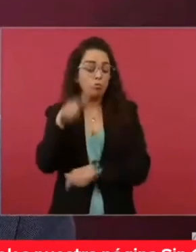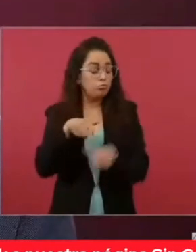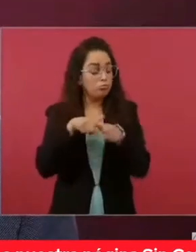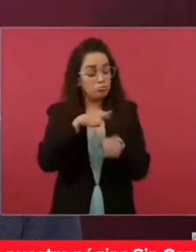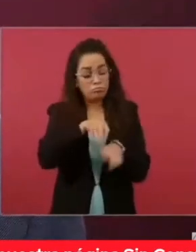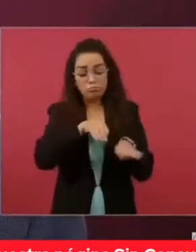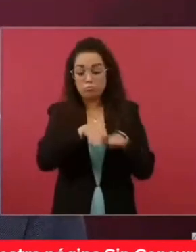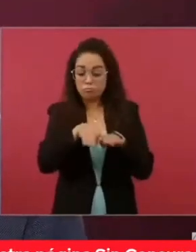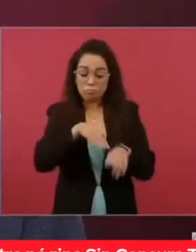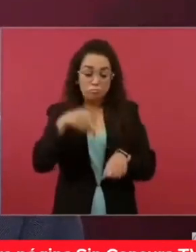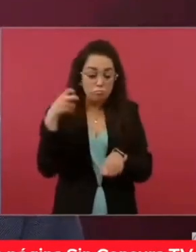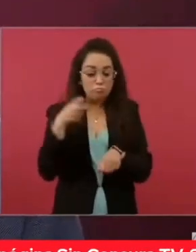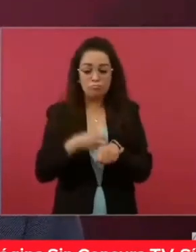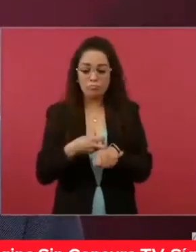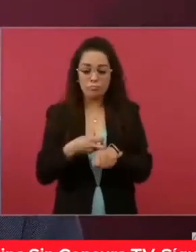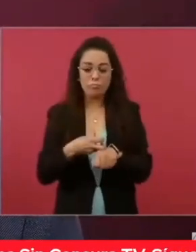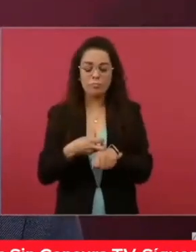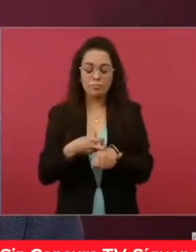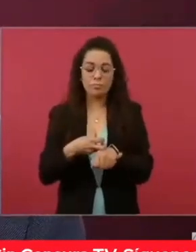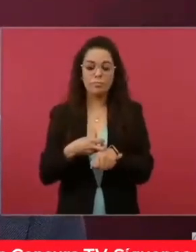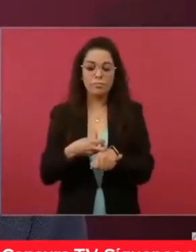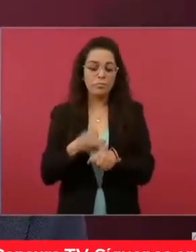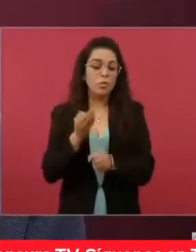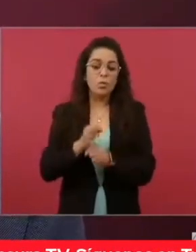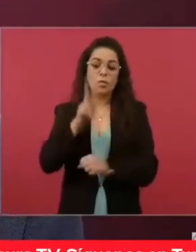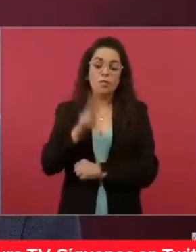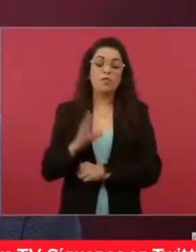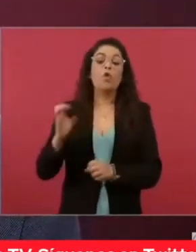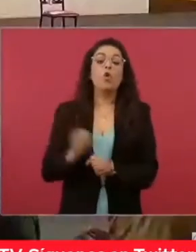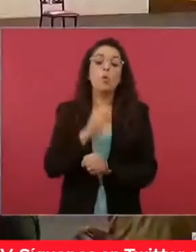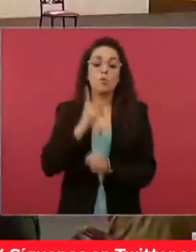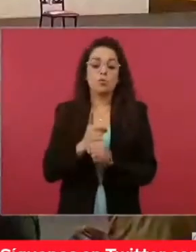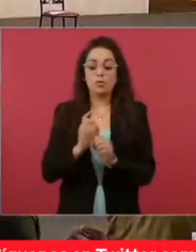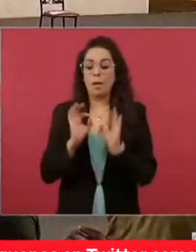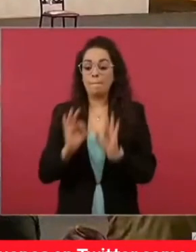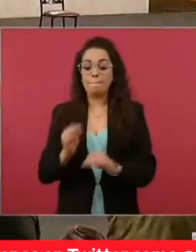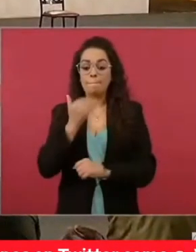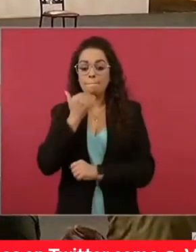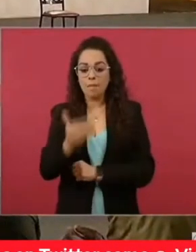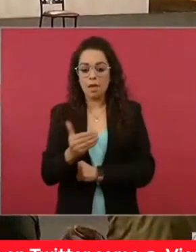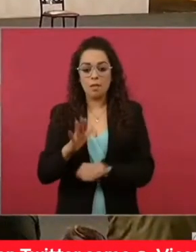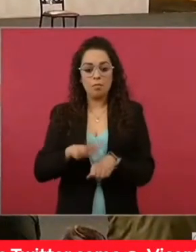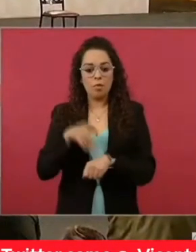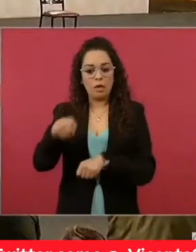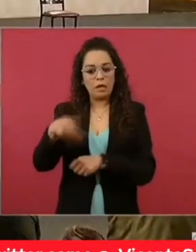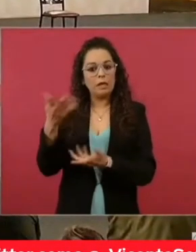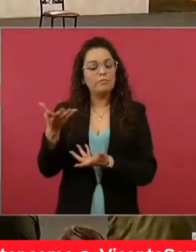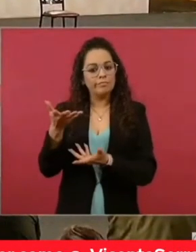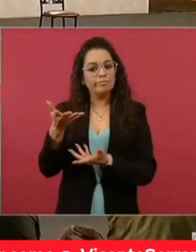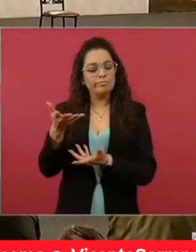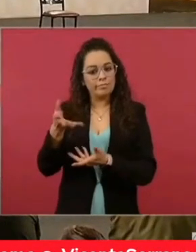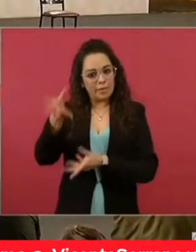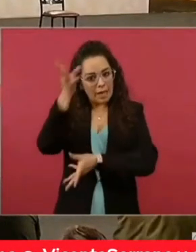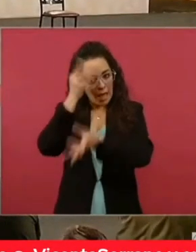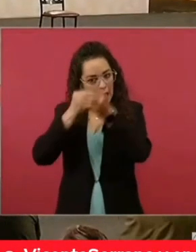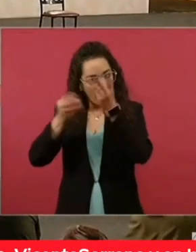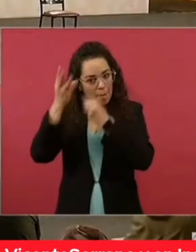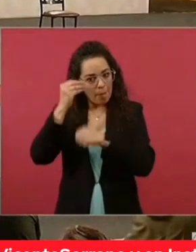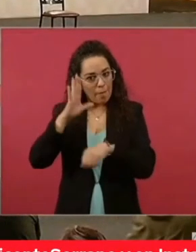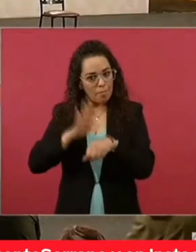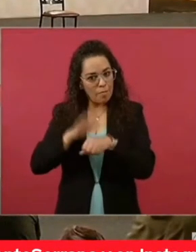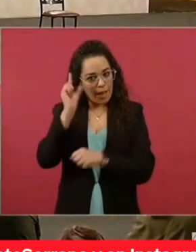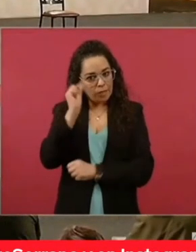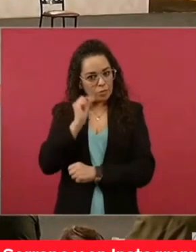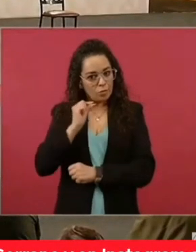tenido aquí un espacio de oportunidad muy grande porque van a tener una formación profesional que no hubiesen obtenido solamente